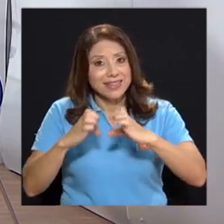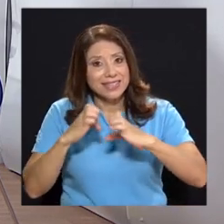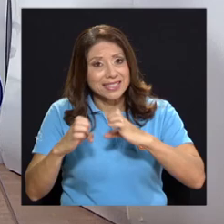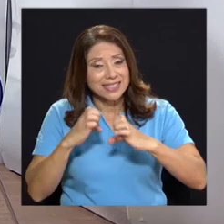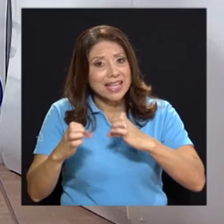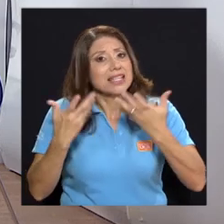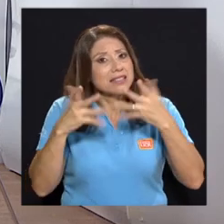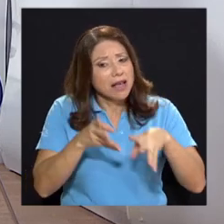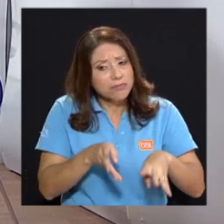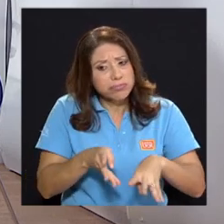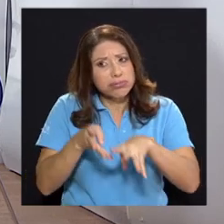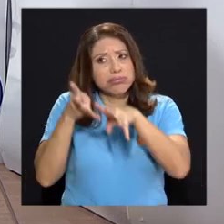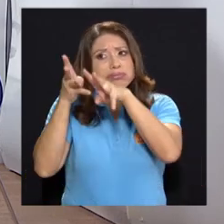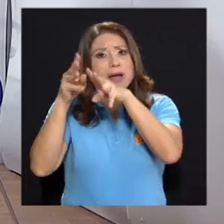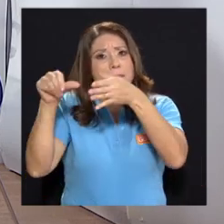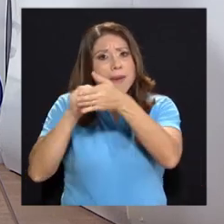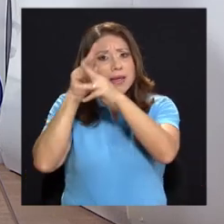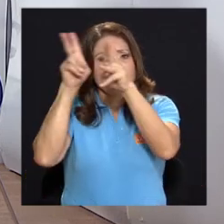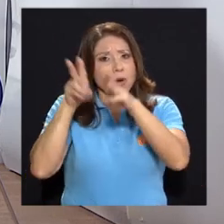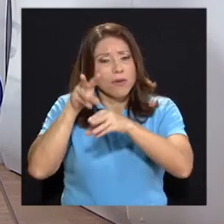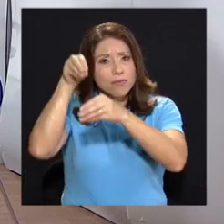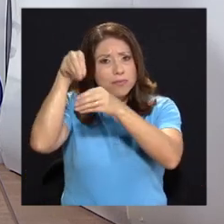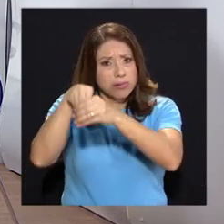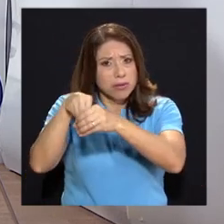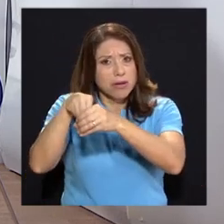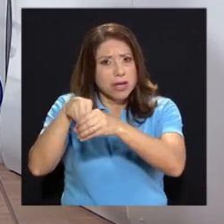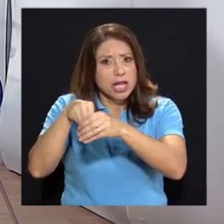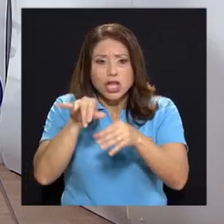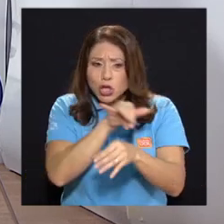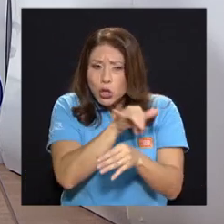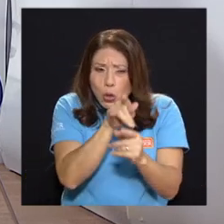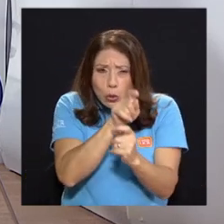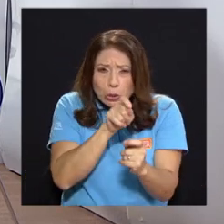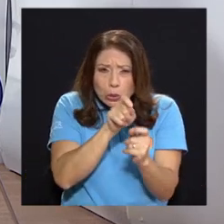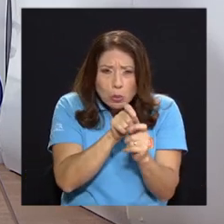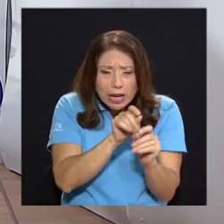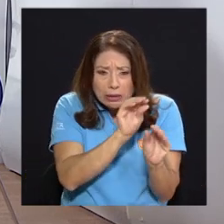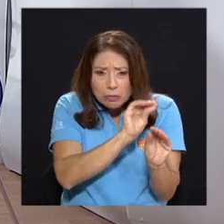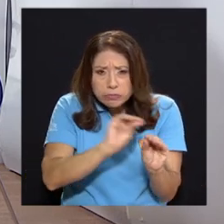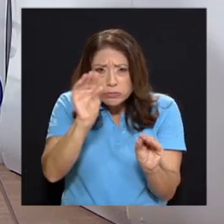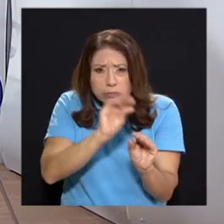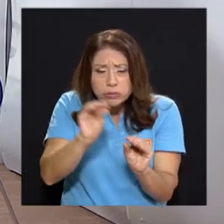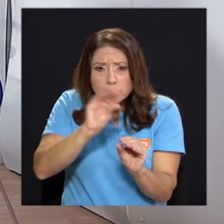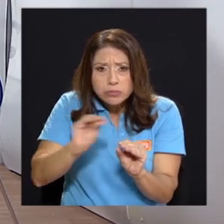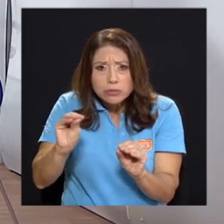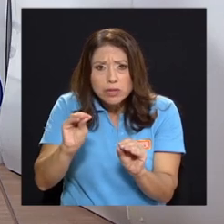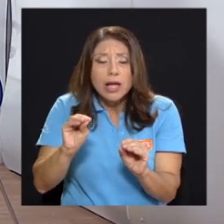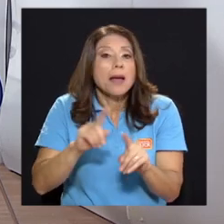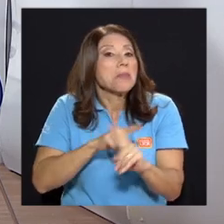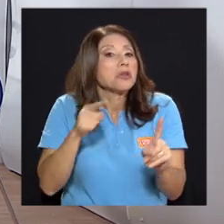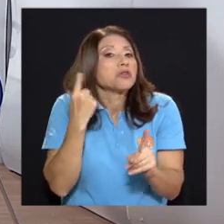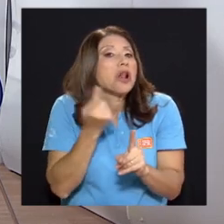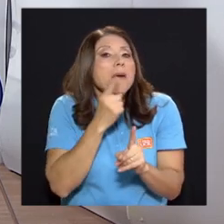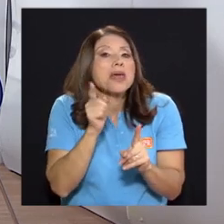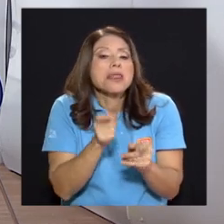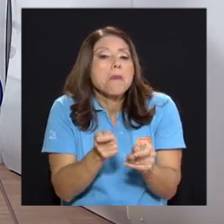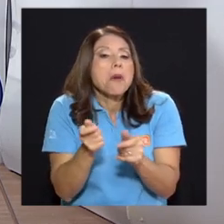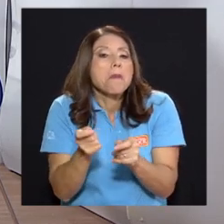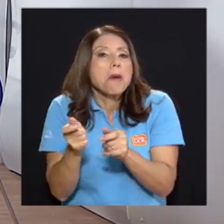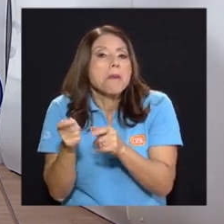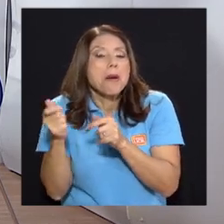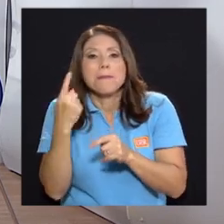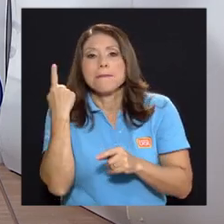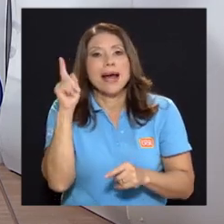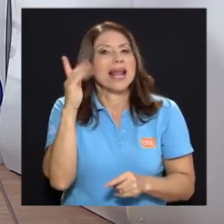colgadas en el web la transcripción con el compromiso de borrar es aquellas partes que eliminen el perdón que identifiquen a la gente para el asado